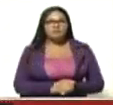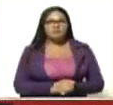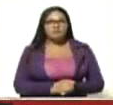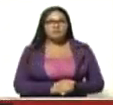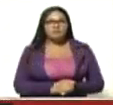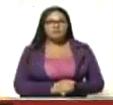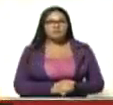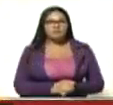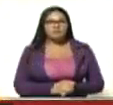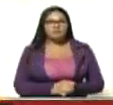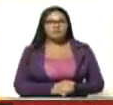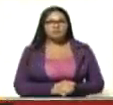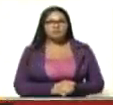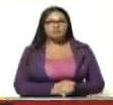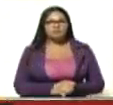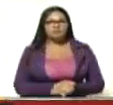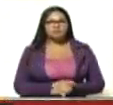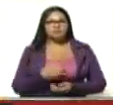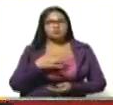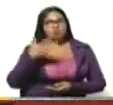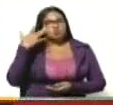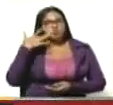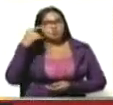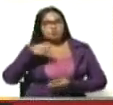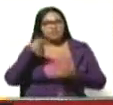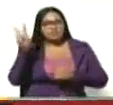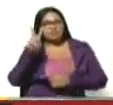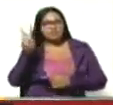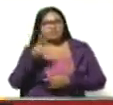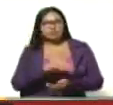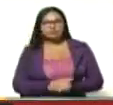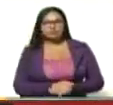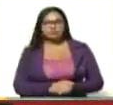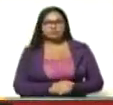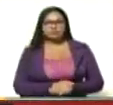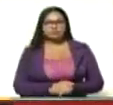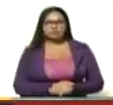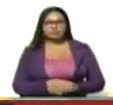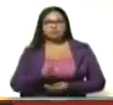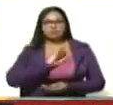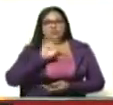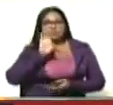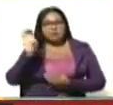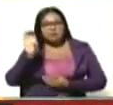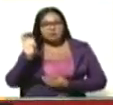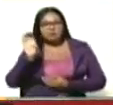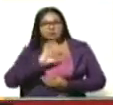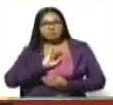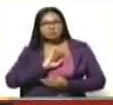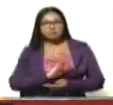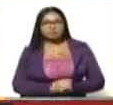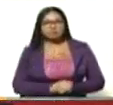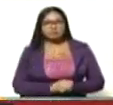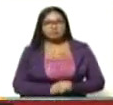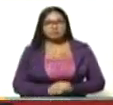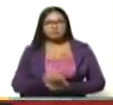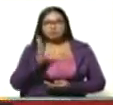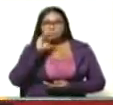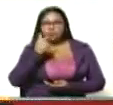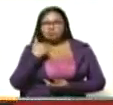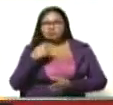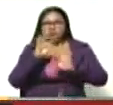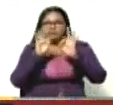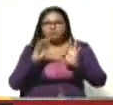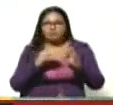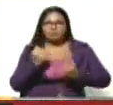I'm very proud of Venezuela. Estoy muy orgullosa de Venezuela. In my country, en mi país, we don't really have much support with this spoken no words. Tenemos este tipo